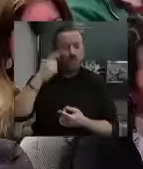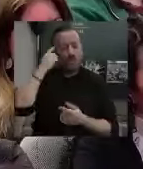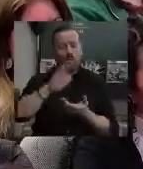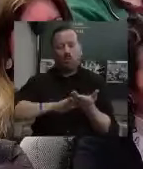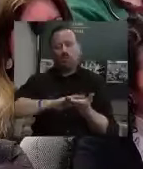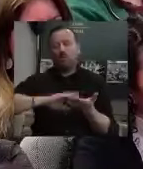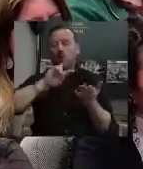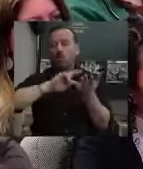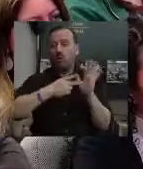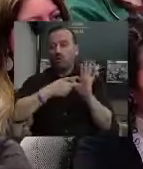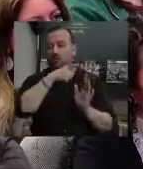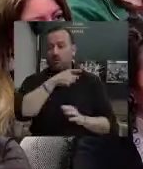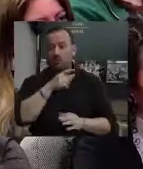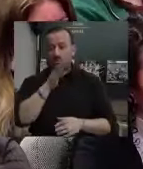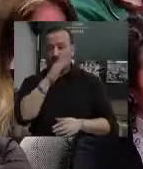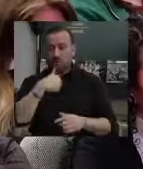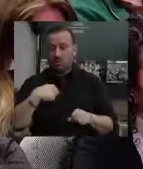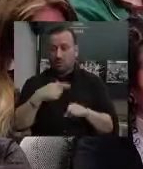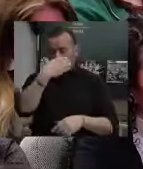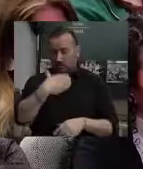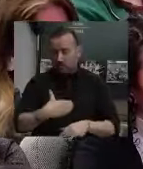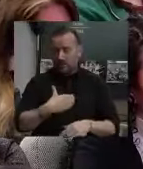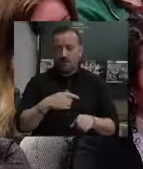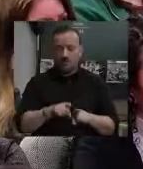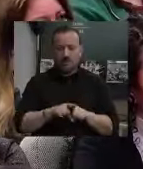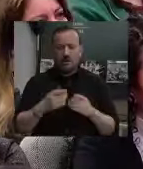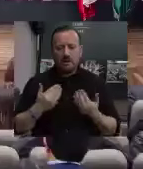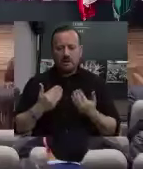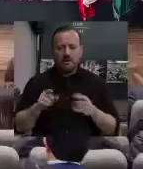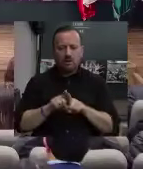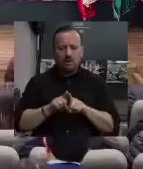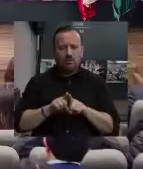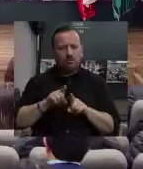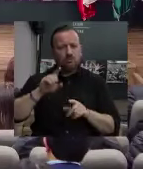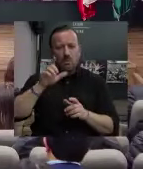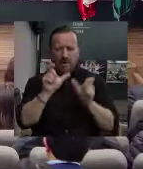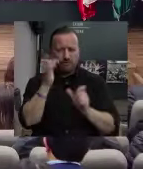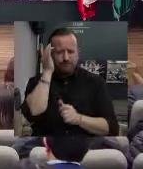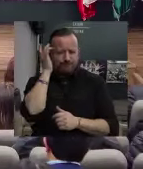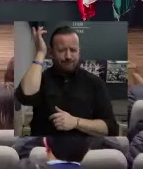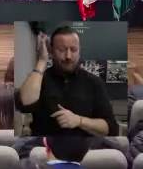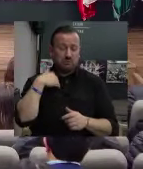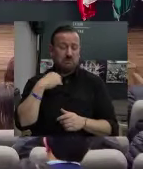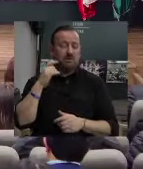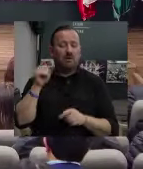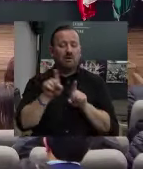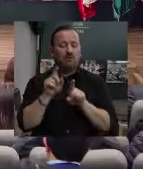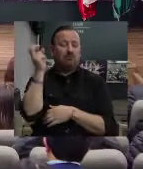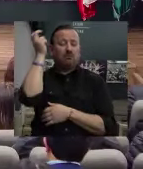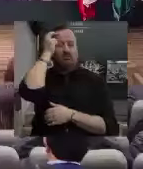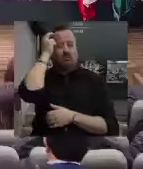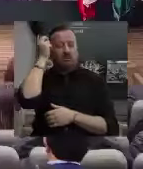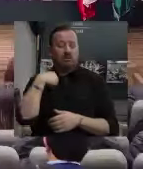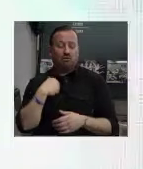gente es que no tiene alguien como yo y entonces necesita gente formada erudita y nos creemos la última solución